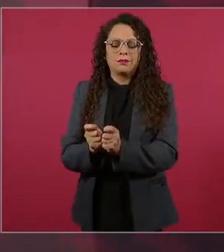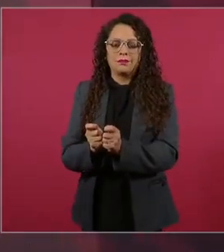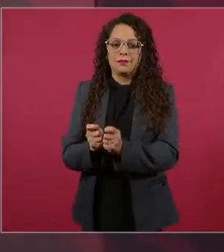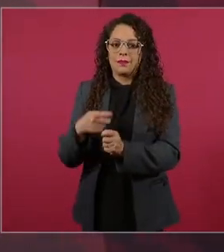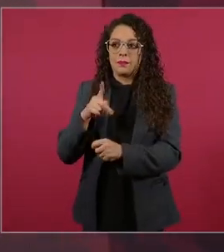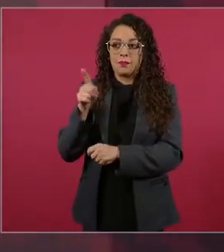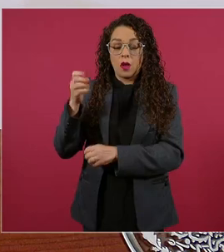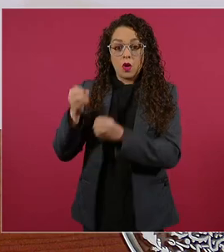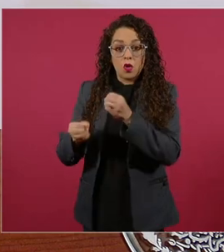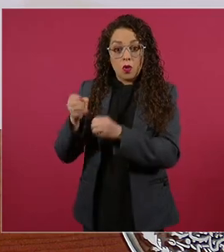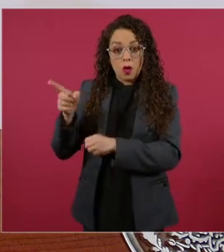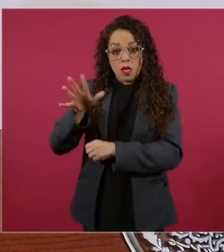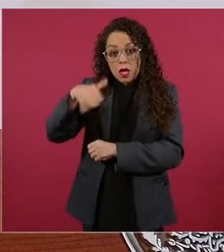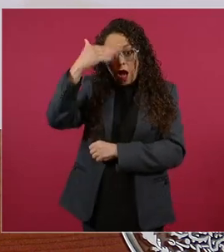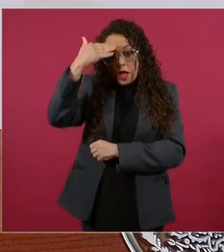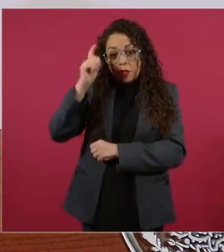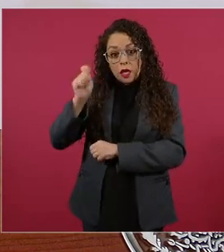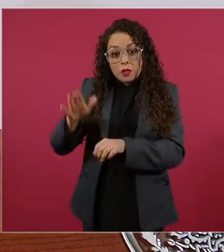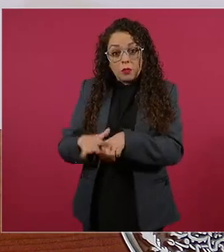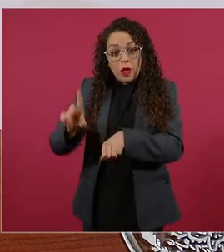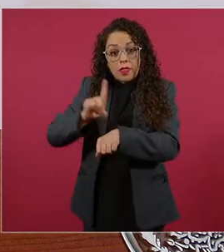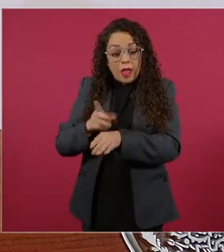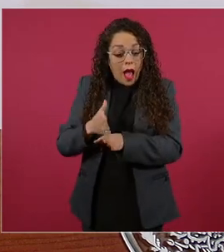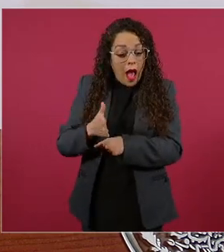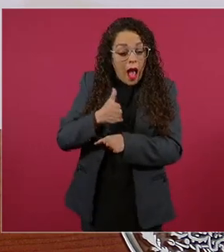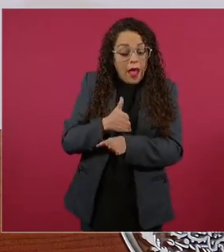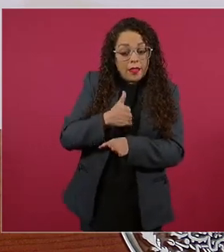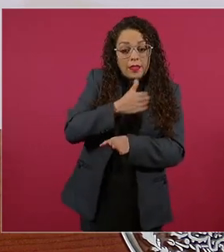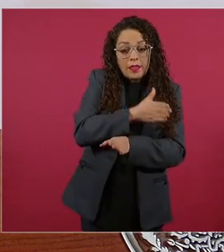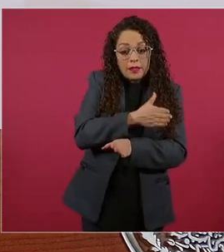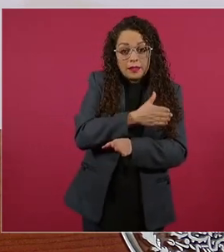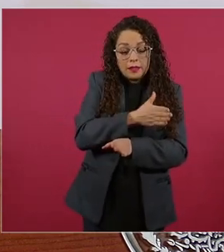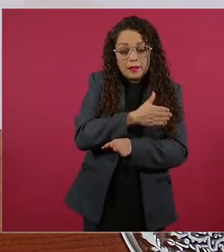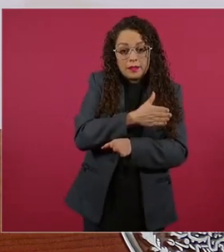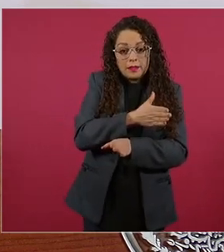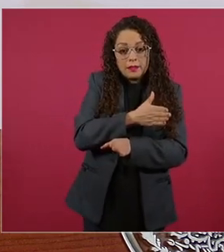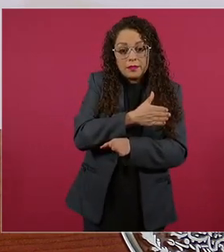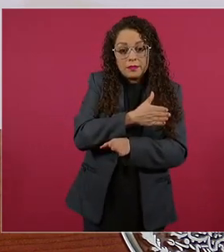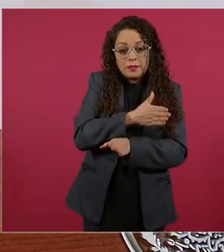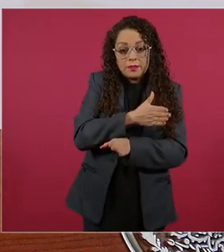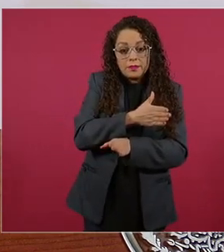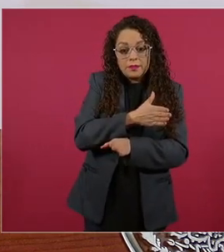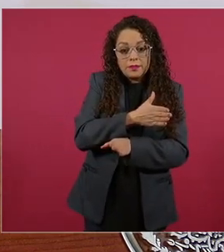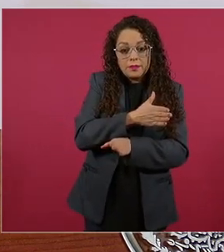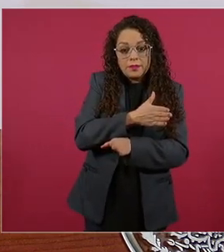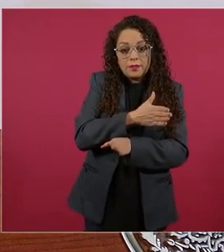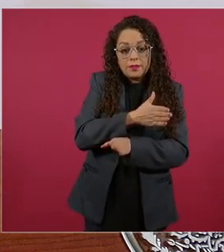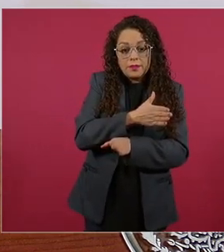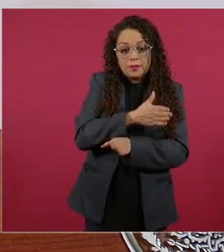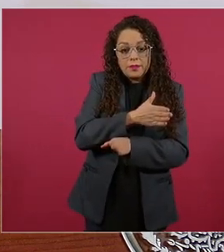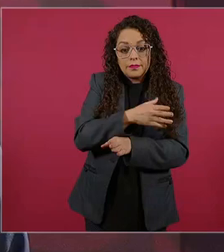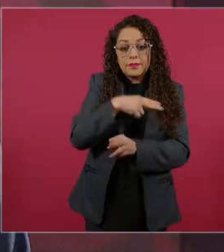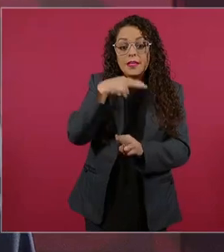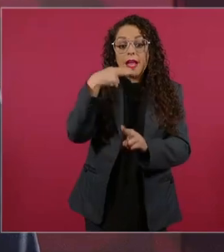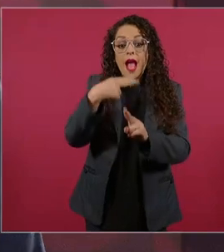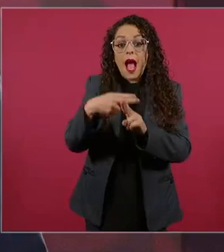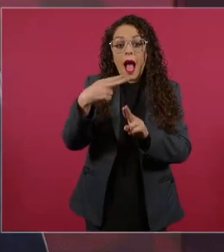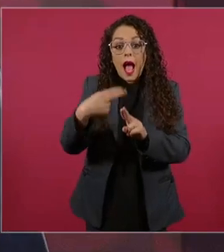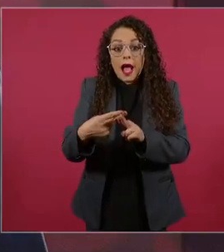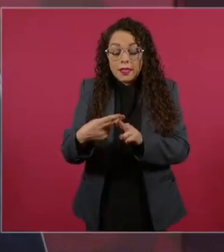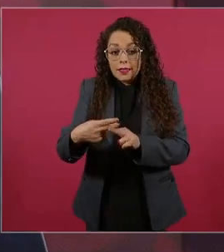antes, incluso antes de que yo recibiera la información, antes de que